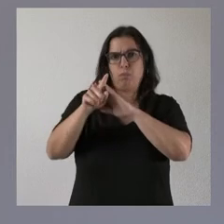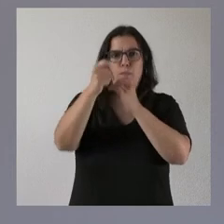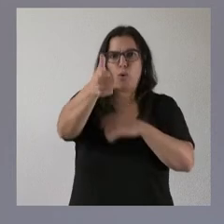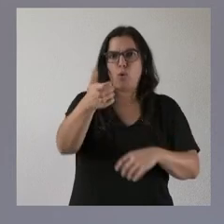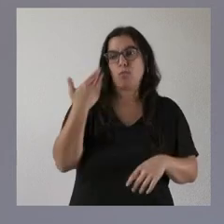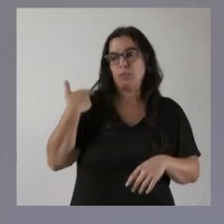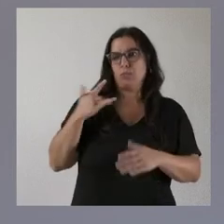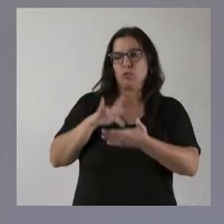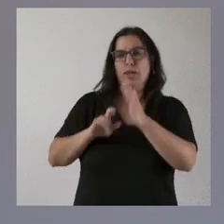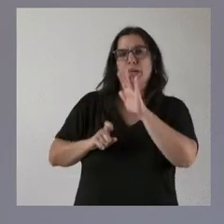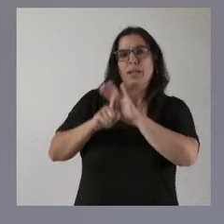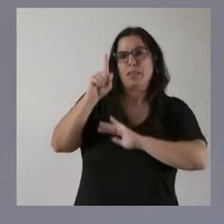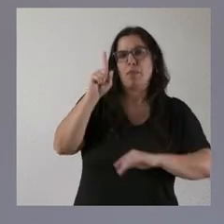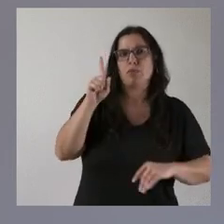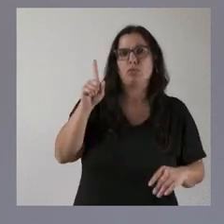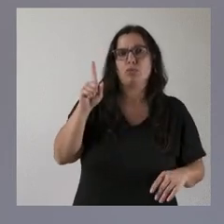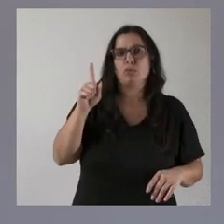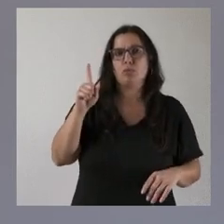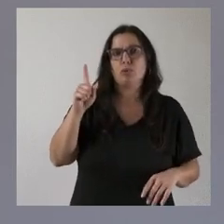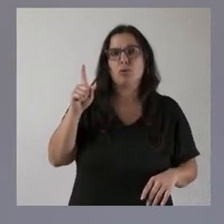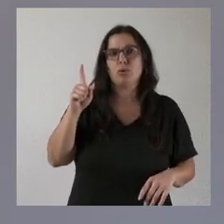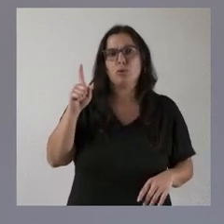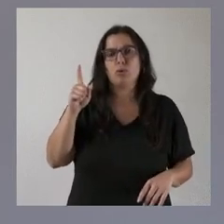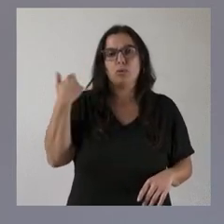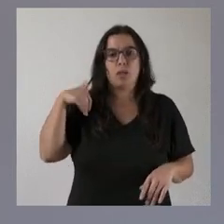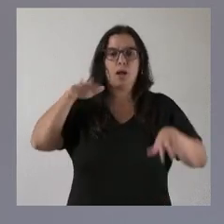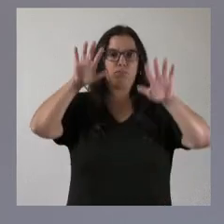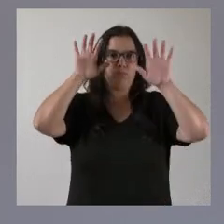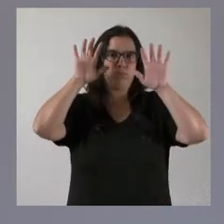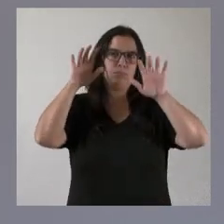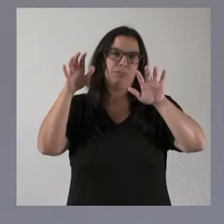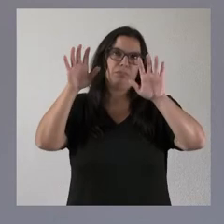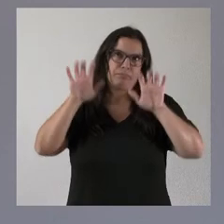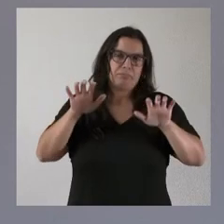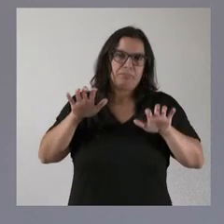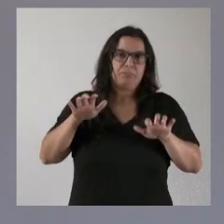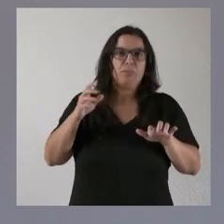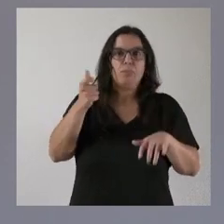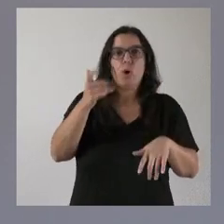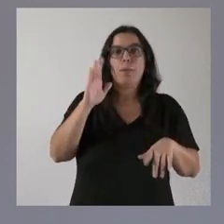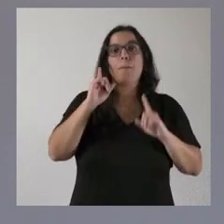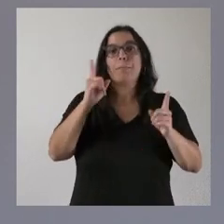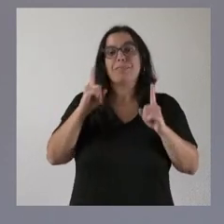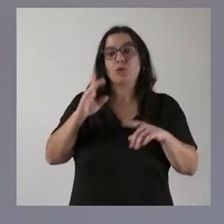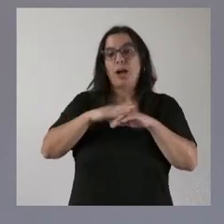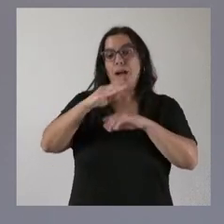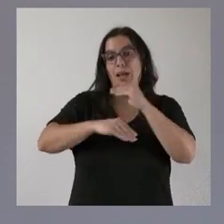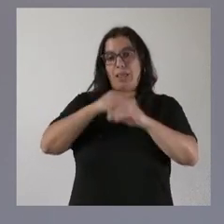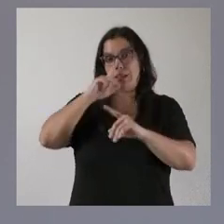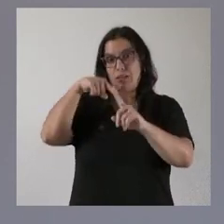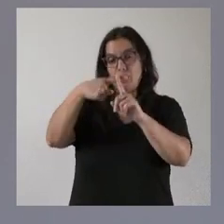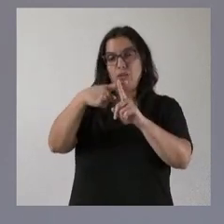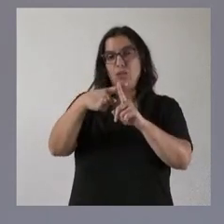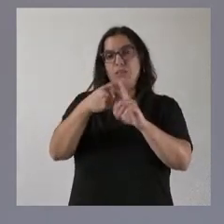que ya se había venido disminuyendo en el pasado más inmediato pero que esa previsión que hacemos para el próximo año es